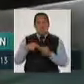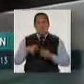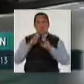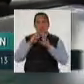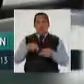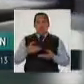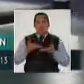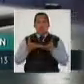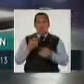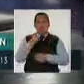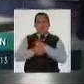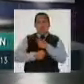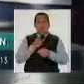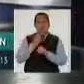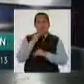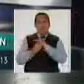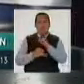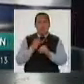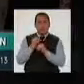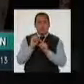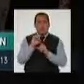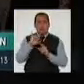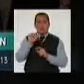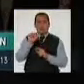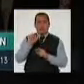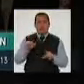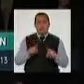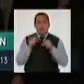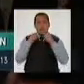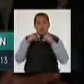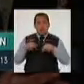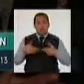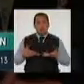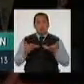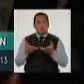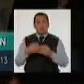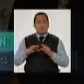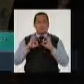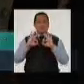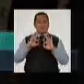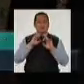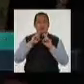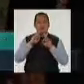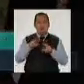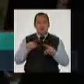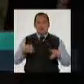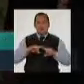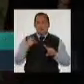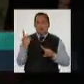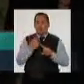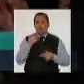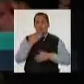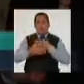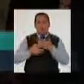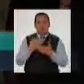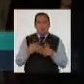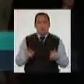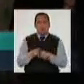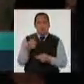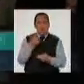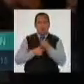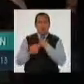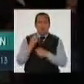resultados que trajo el Año Internacional de la Quinoa. Esto nos ha dado unos excelentes resultados a nivel de producción,